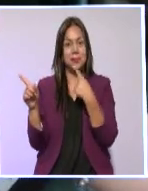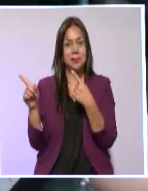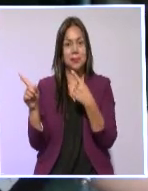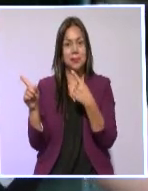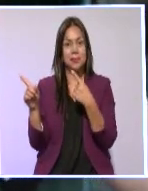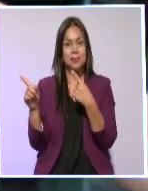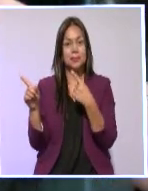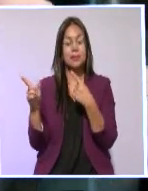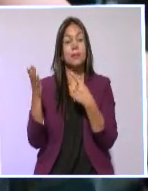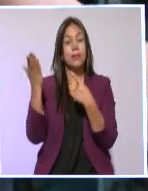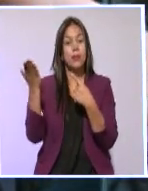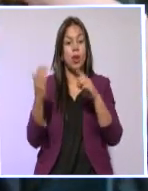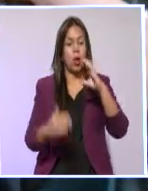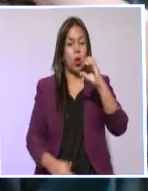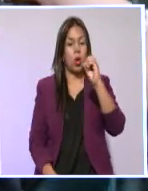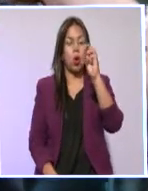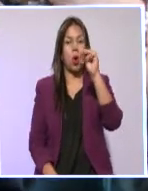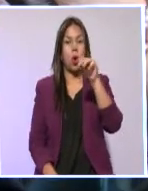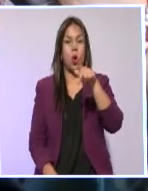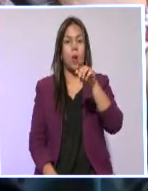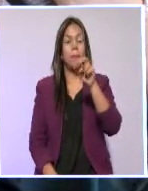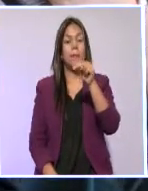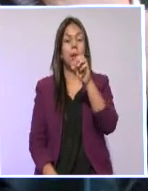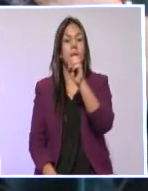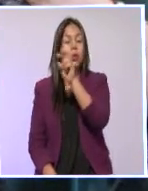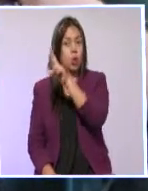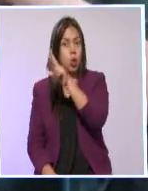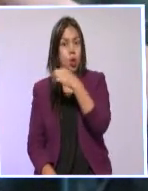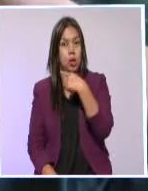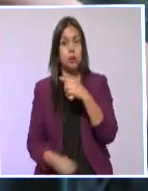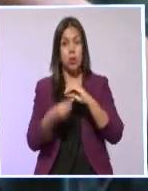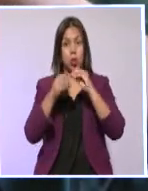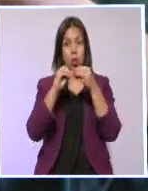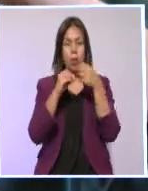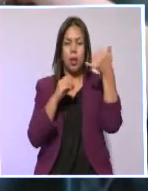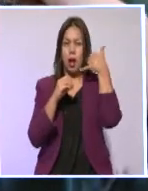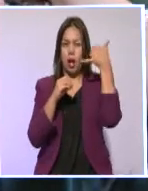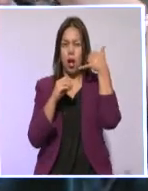la compañía Concrenor. Como usted puede ver aquí hay un número de teléfono.